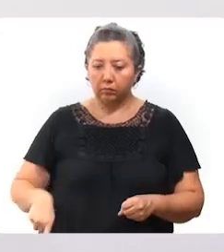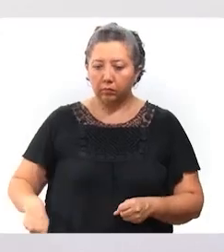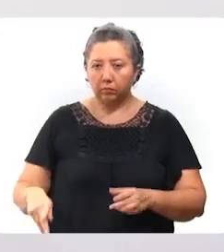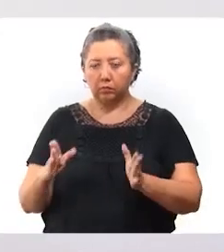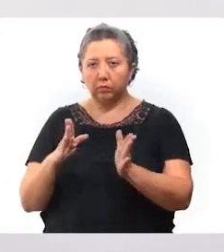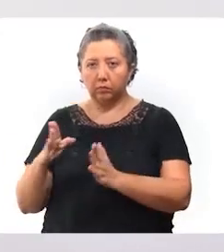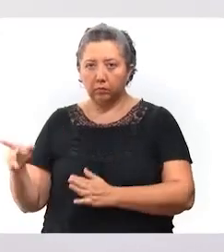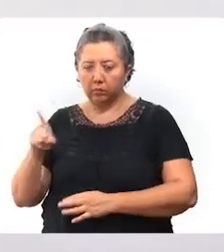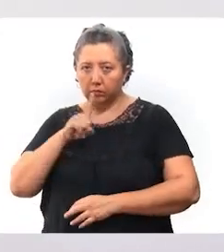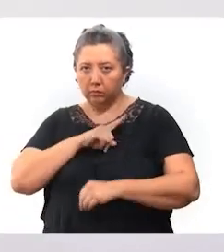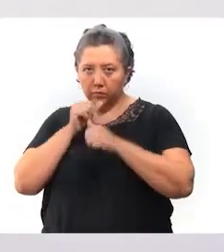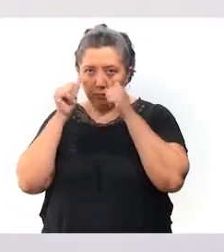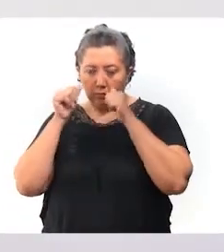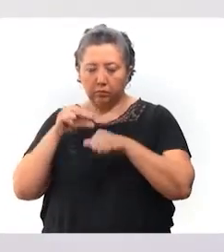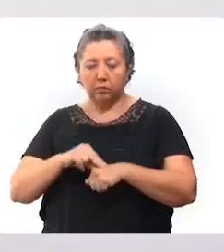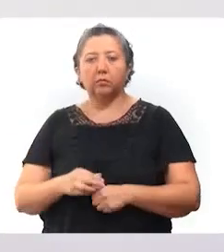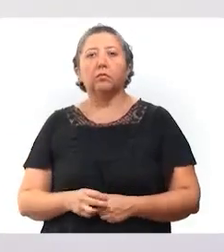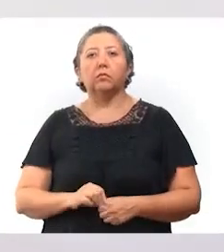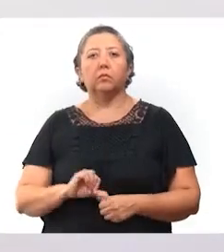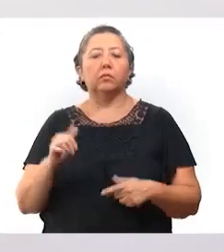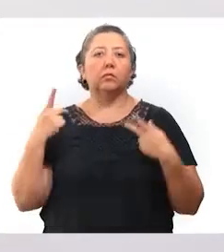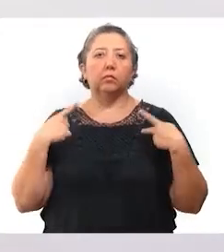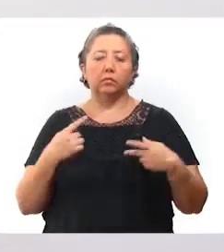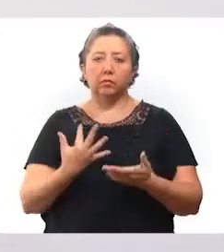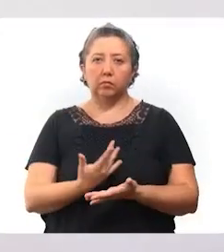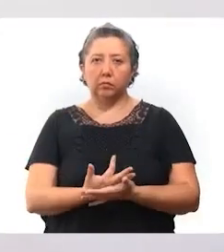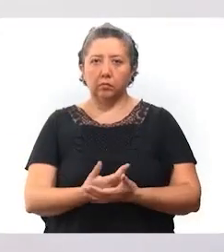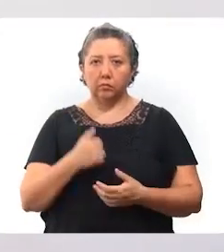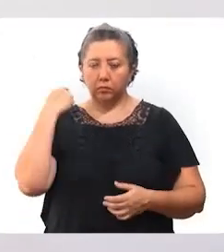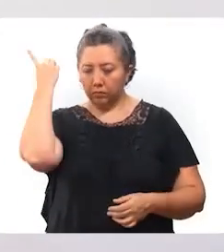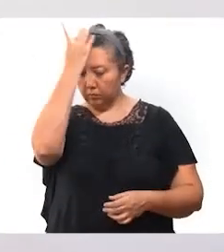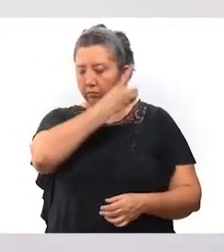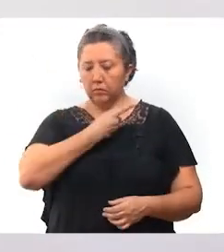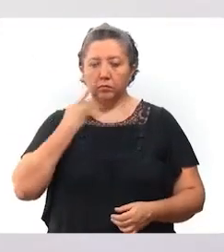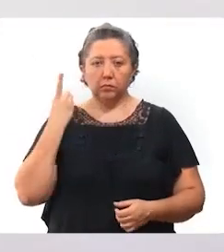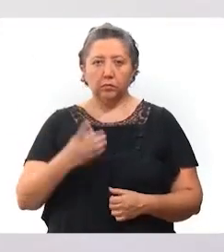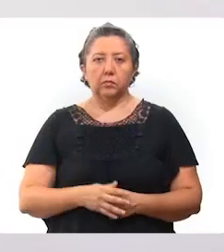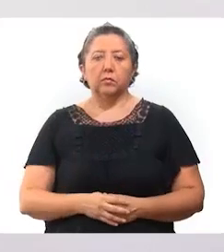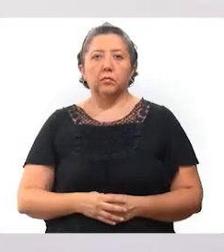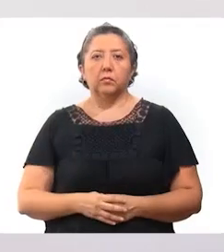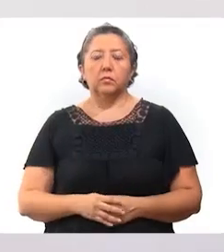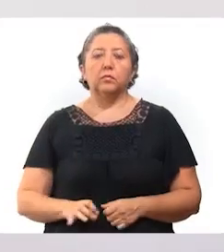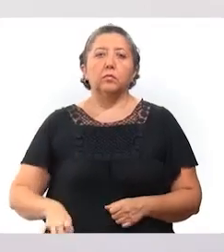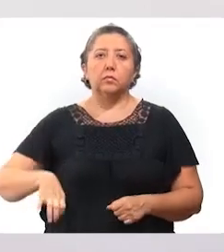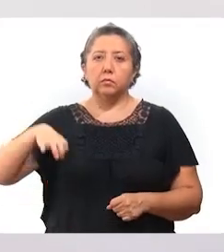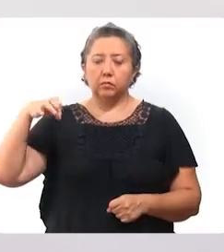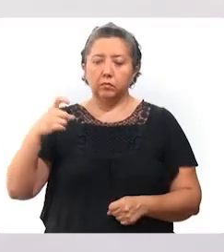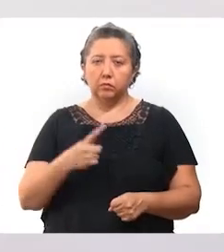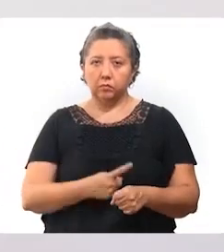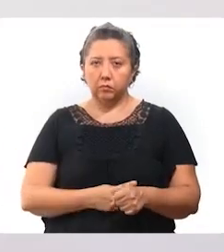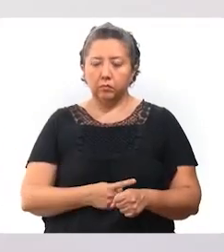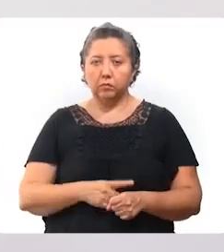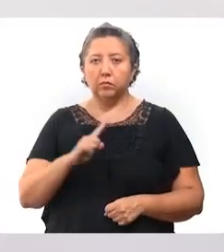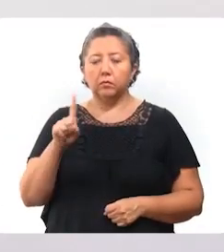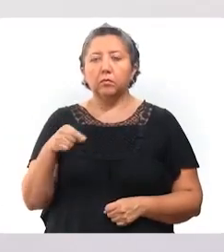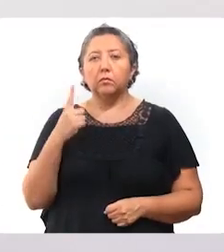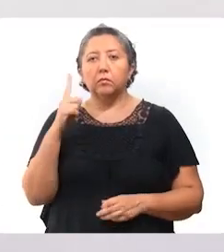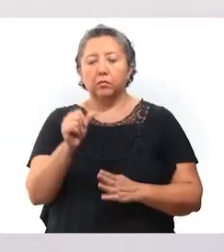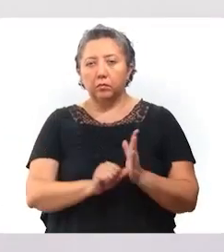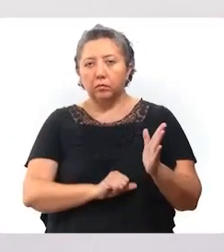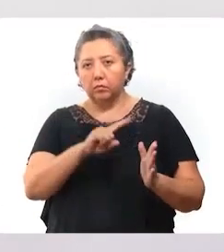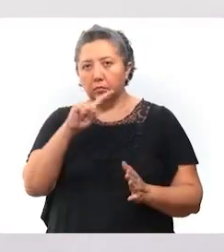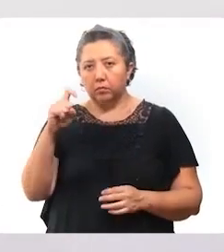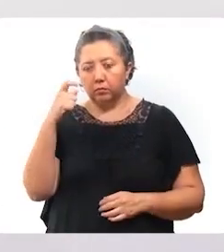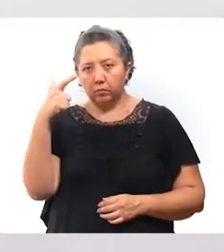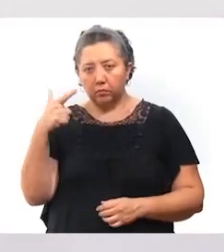hospitales públicos y en aislamiento total. Hay otros pacientes a la espera de diagnóstico. El rango de edad de los casos es de